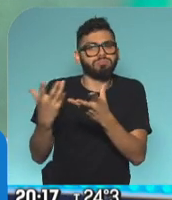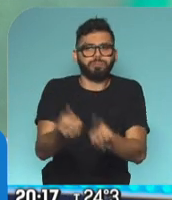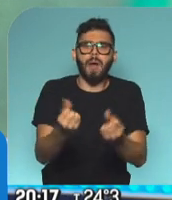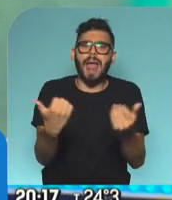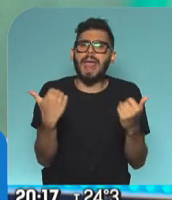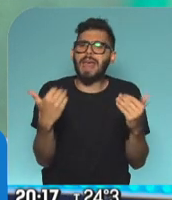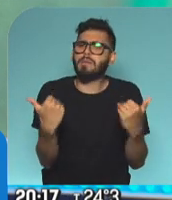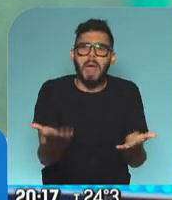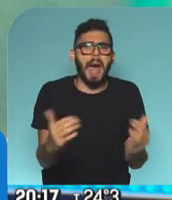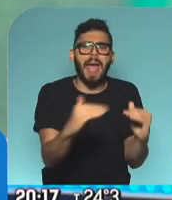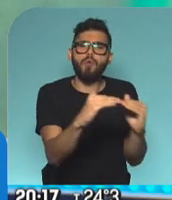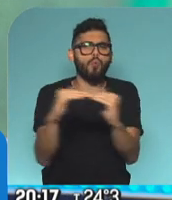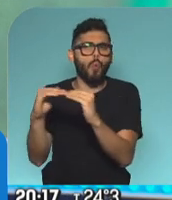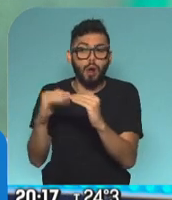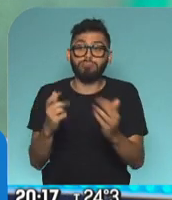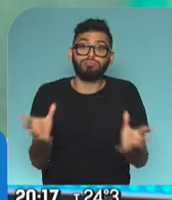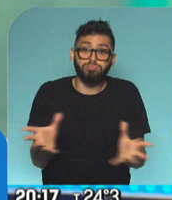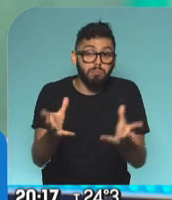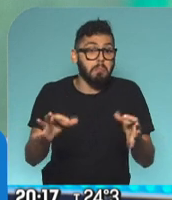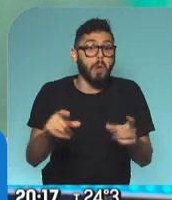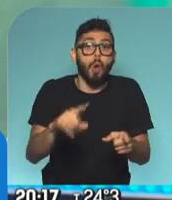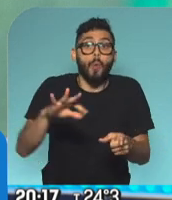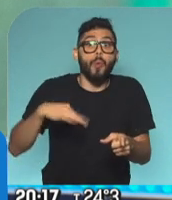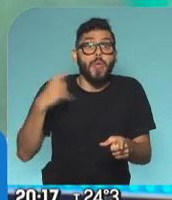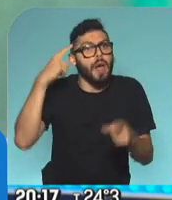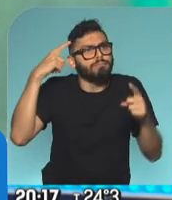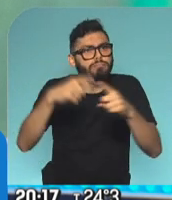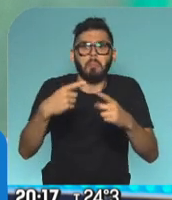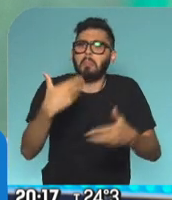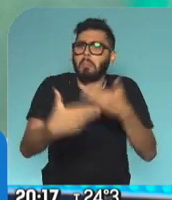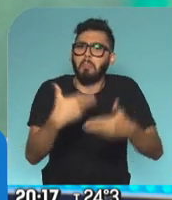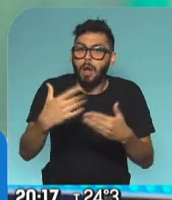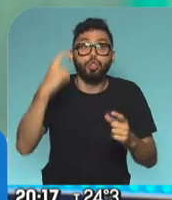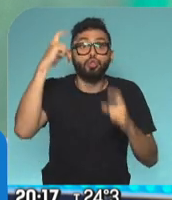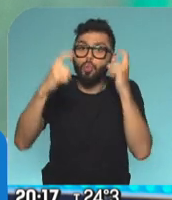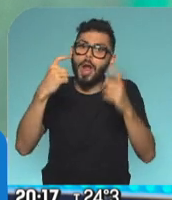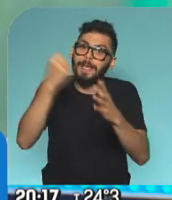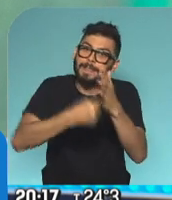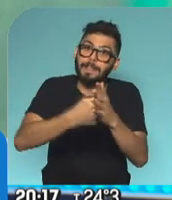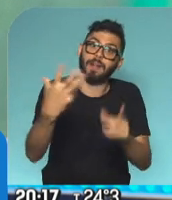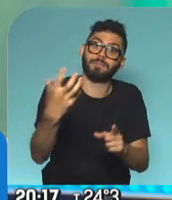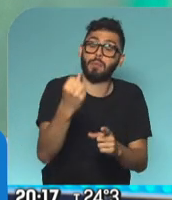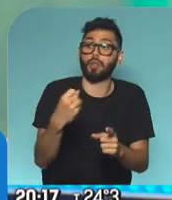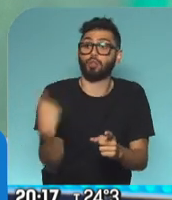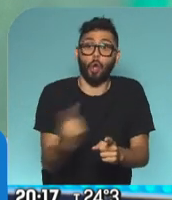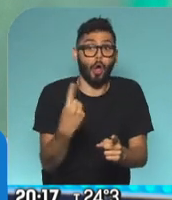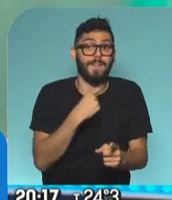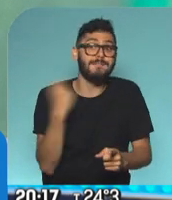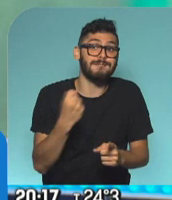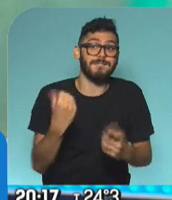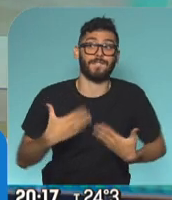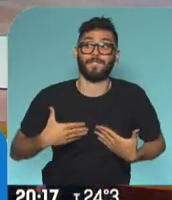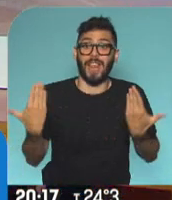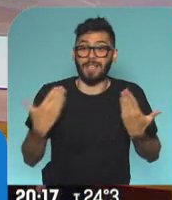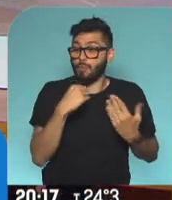argentinas para poder desarrollar sus proyectos de vida sus sueños y alcanzar esa felicidad que todos y todas queremos en los